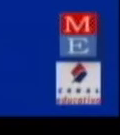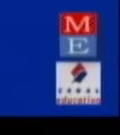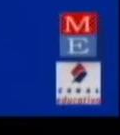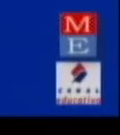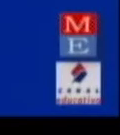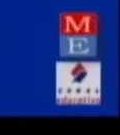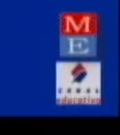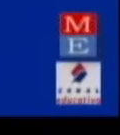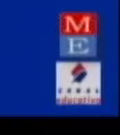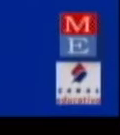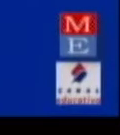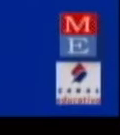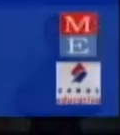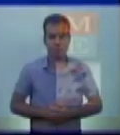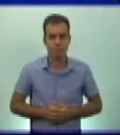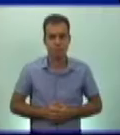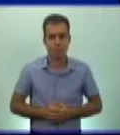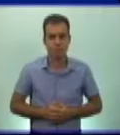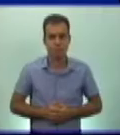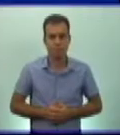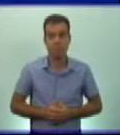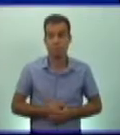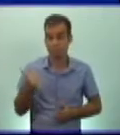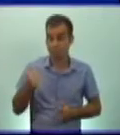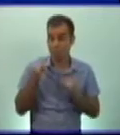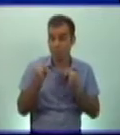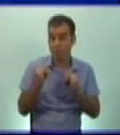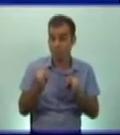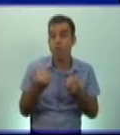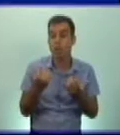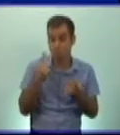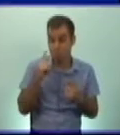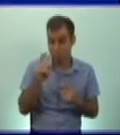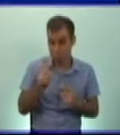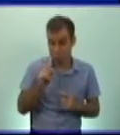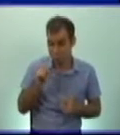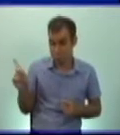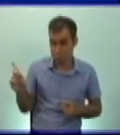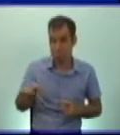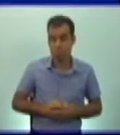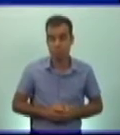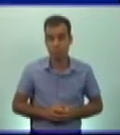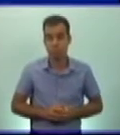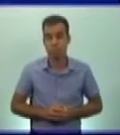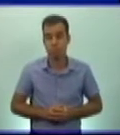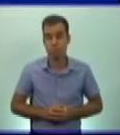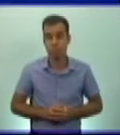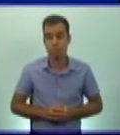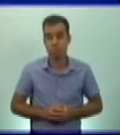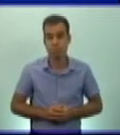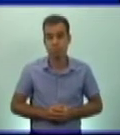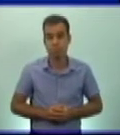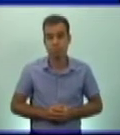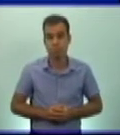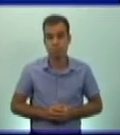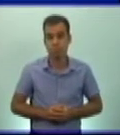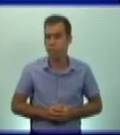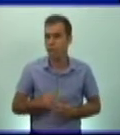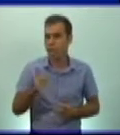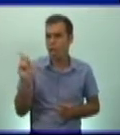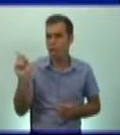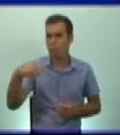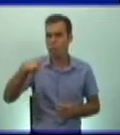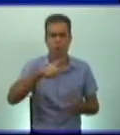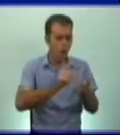Ecuación química que nos brinda una información cualitativa y cuantitativa. Fíjense que no es necesario que lo copien.